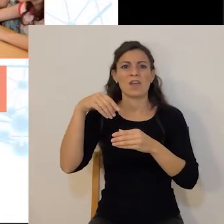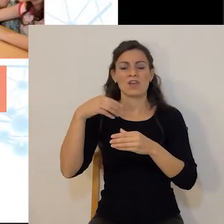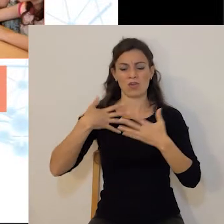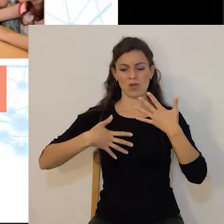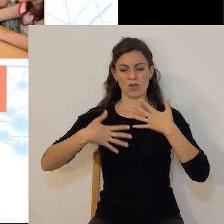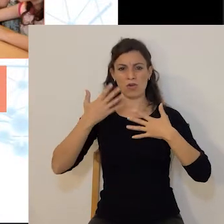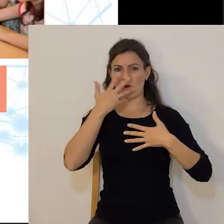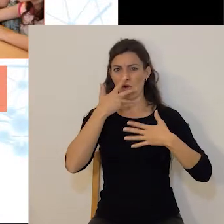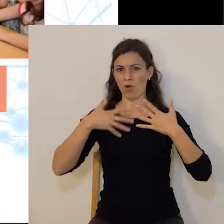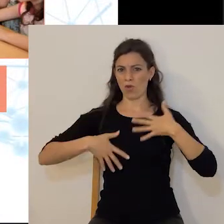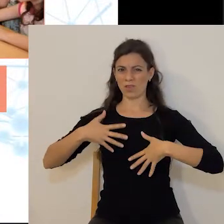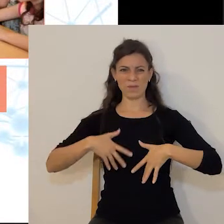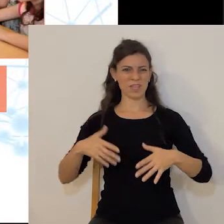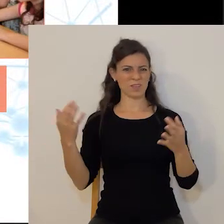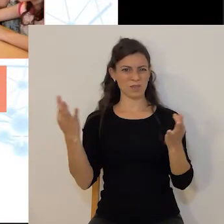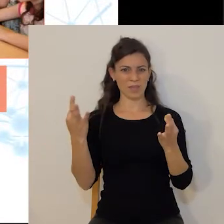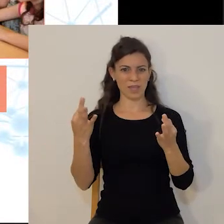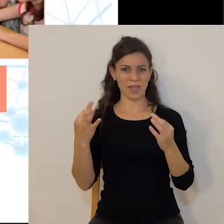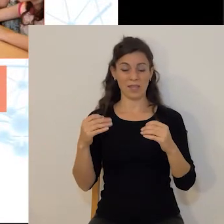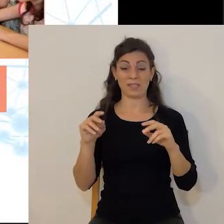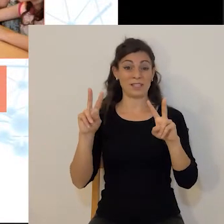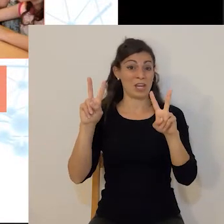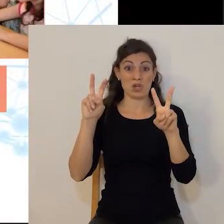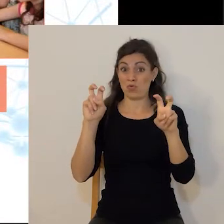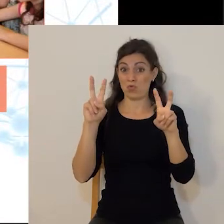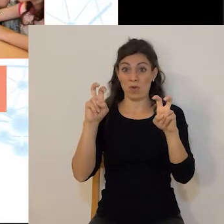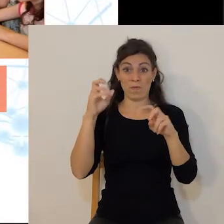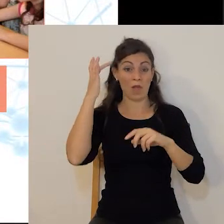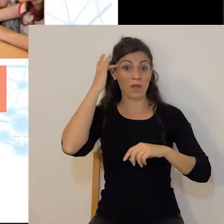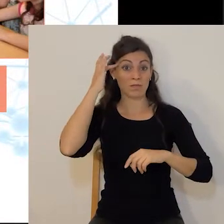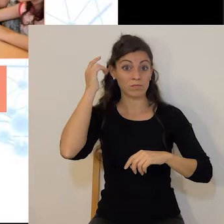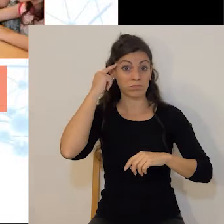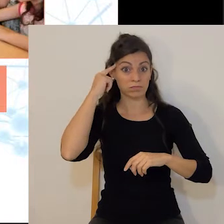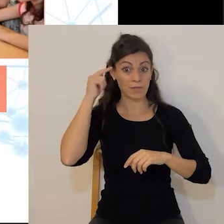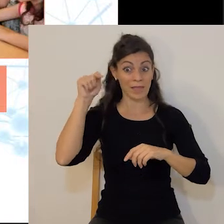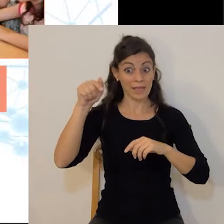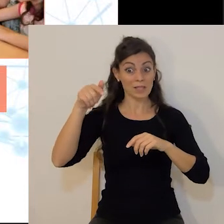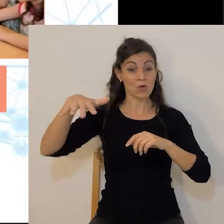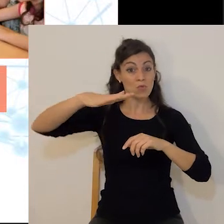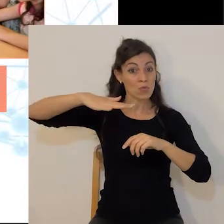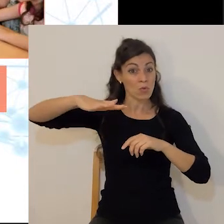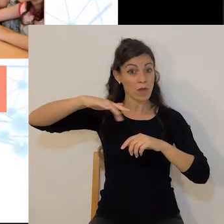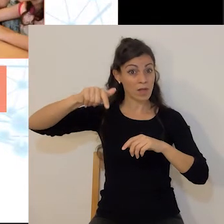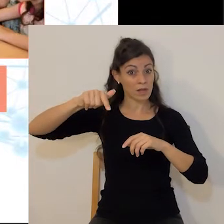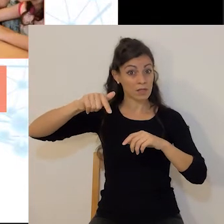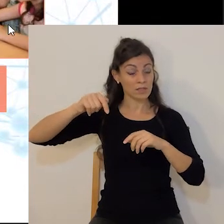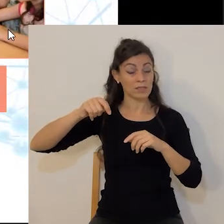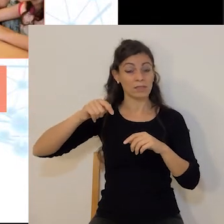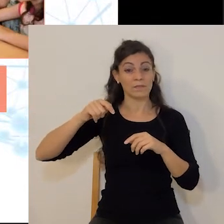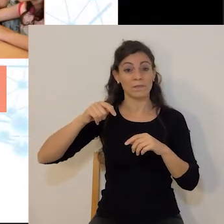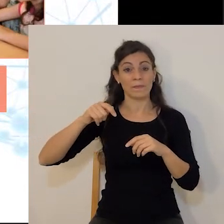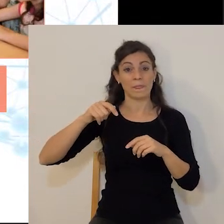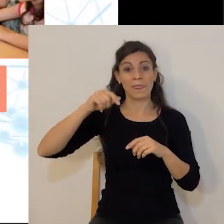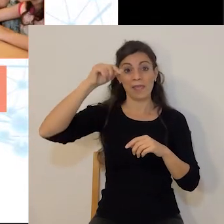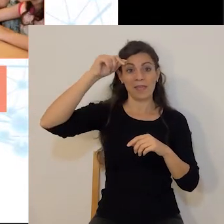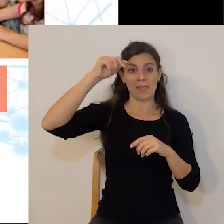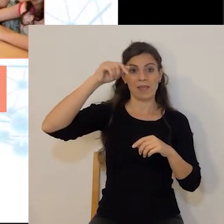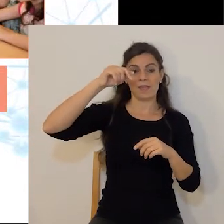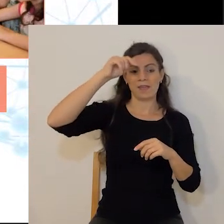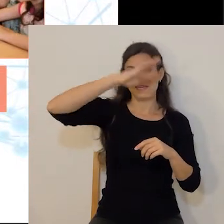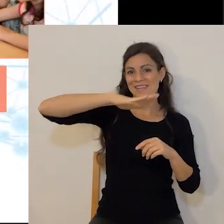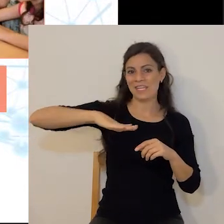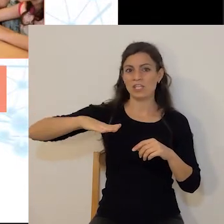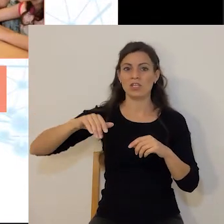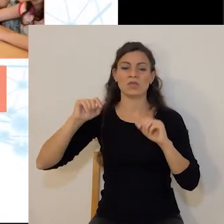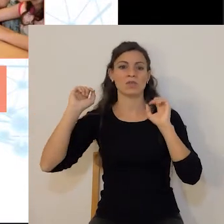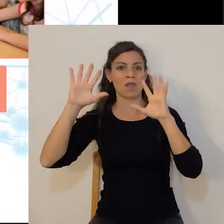sino nuevas conexiones neuronales? Entonces, estos espacios en el que aprenden unos de otros